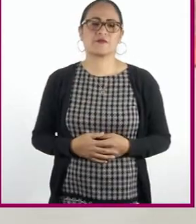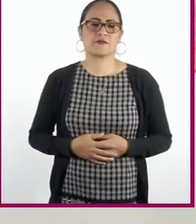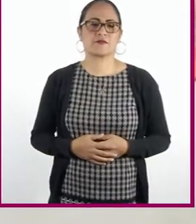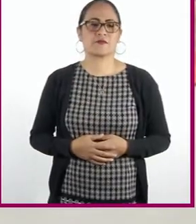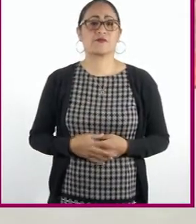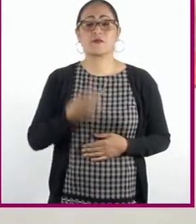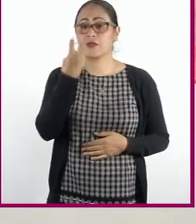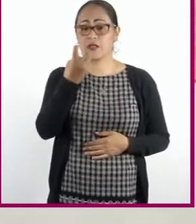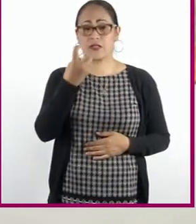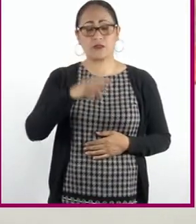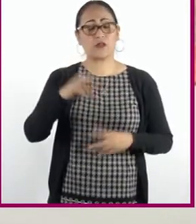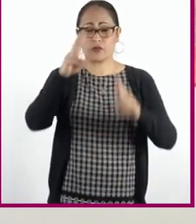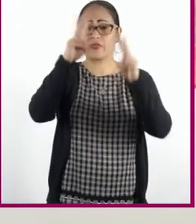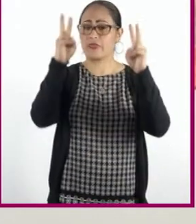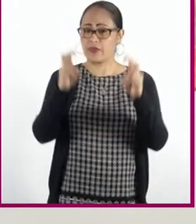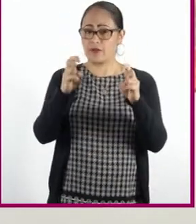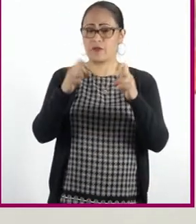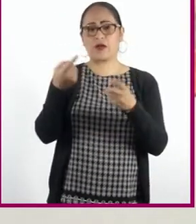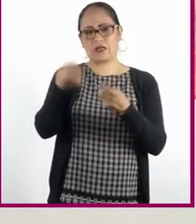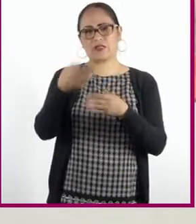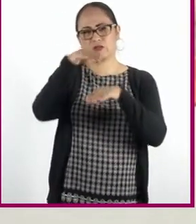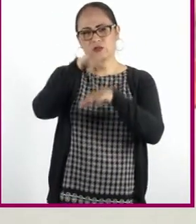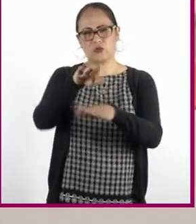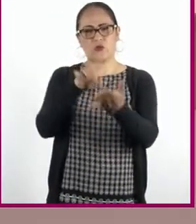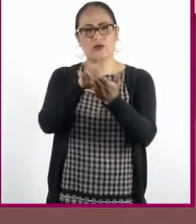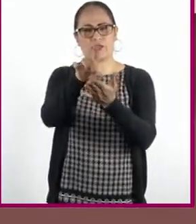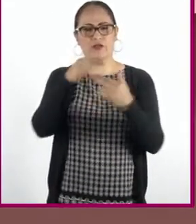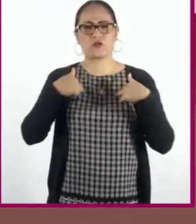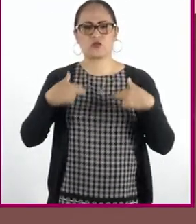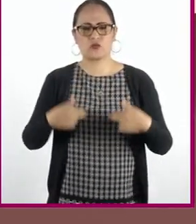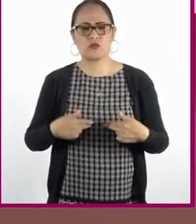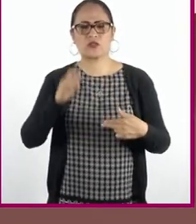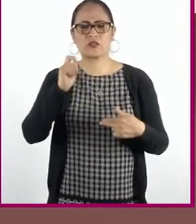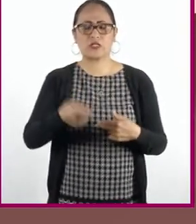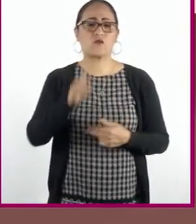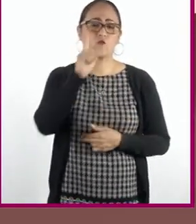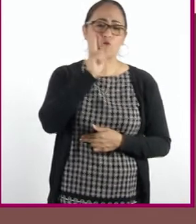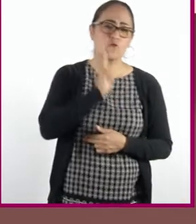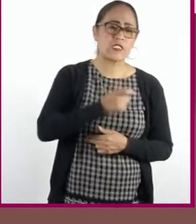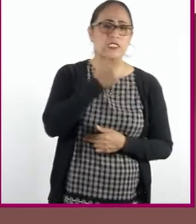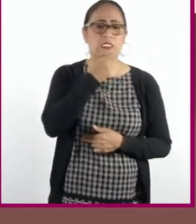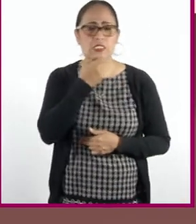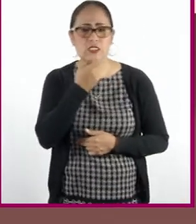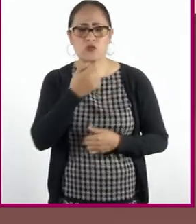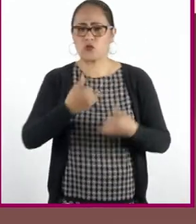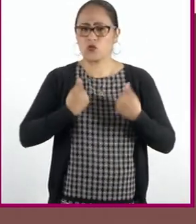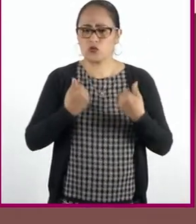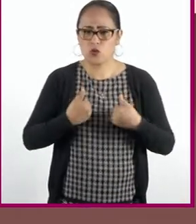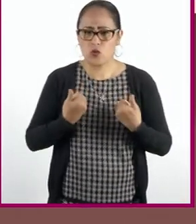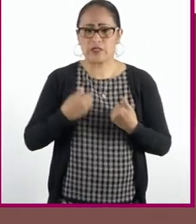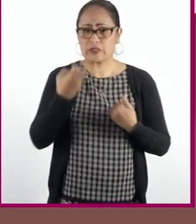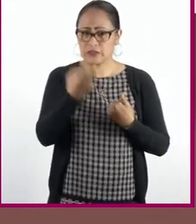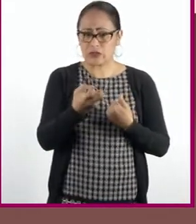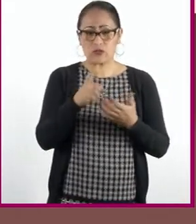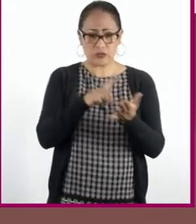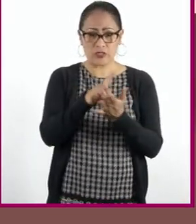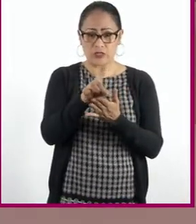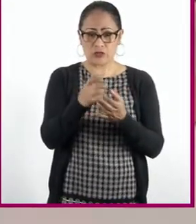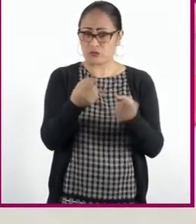Dentro de este importante tema sobre derechos humanos, ¿los derechos de niñas, niños y jóvenes tienen un lugar